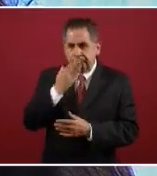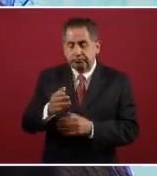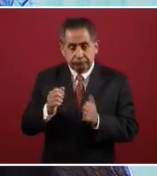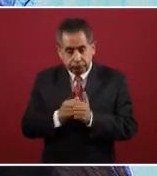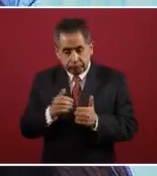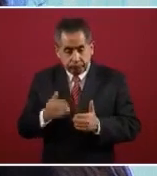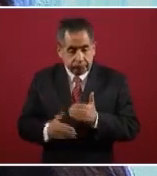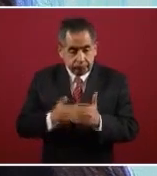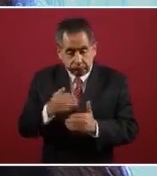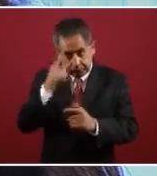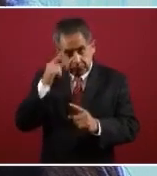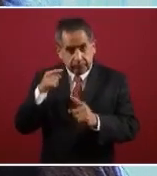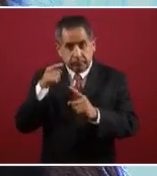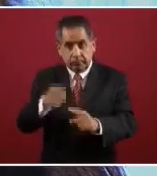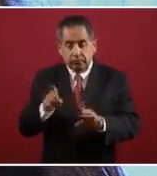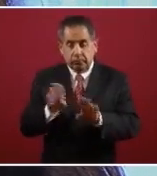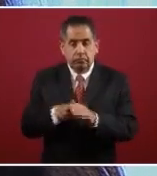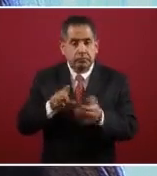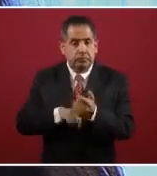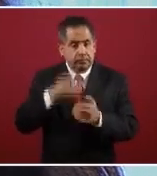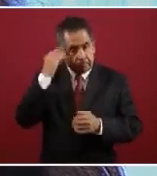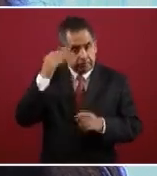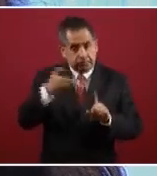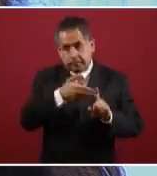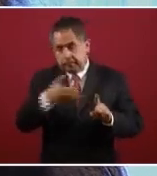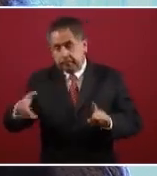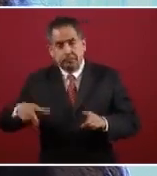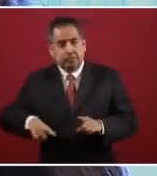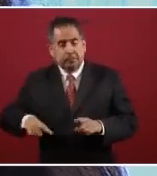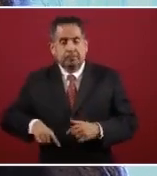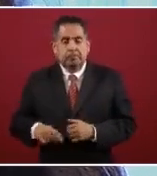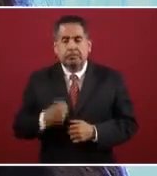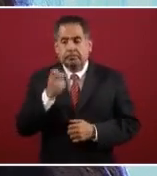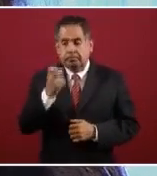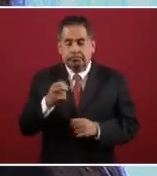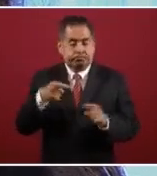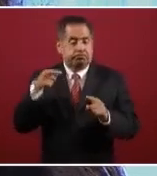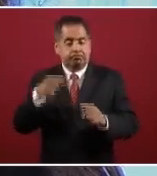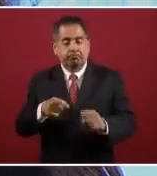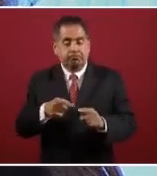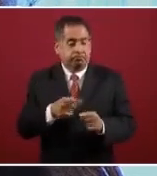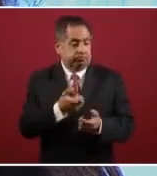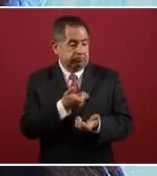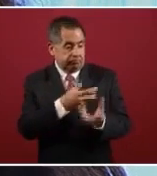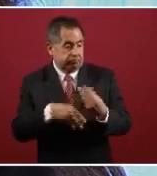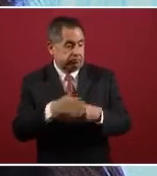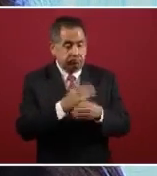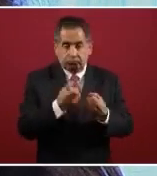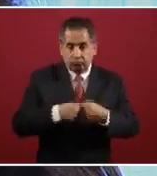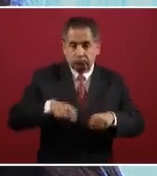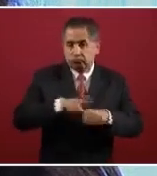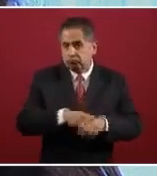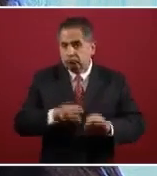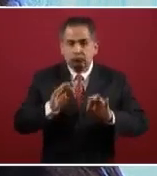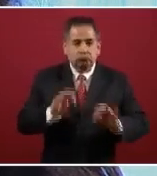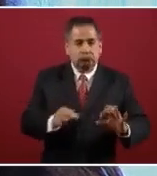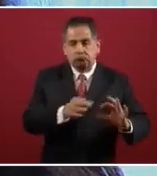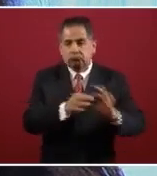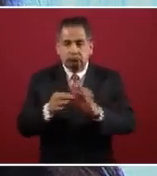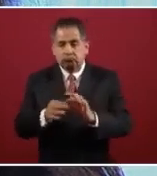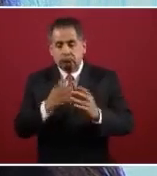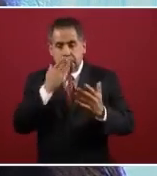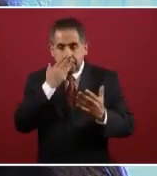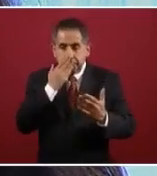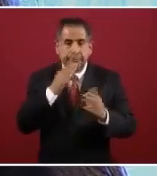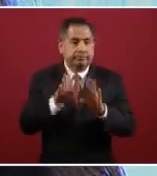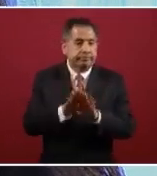allá del fin de este periodo de gobierno. Por eso hablamos del modelo de economía social y solidaria, por eso hablamos de la